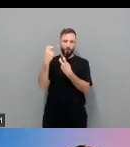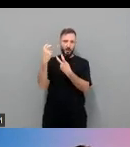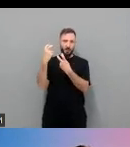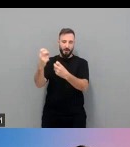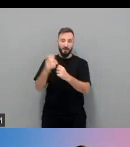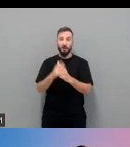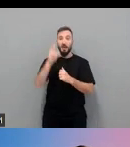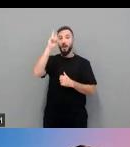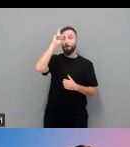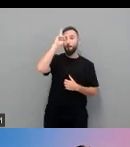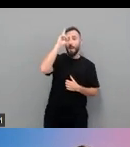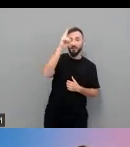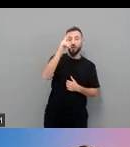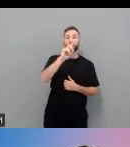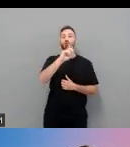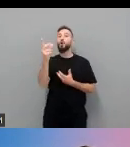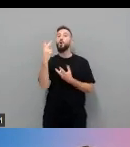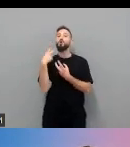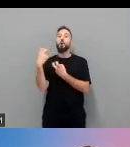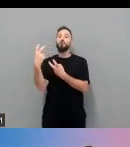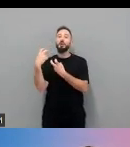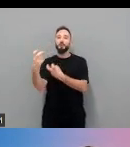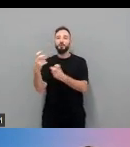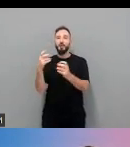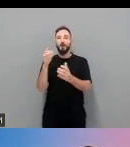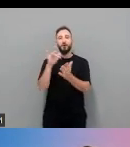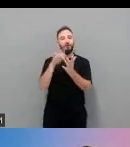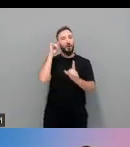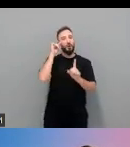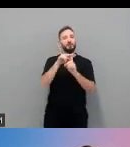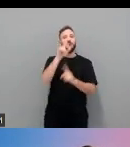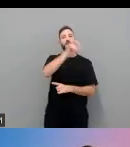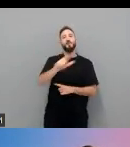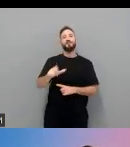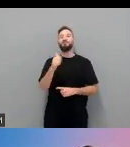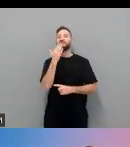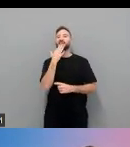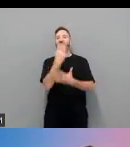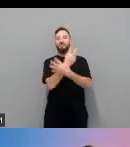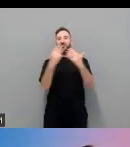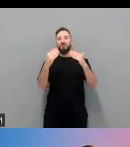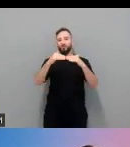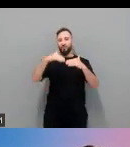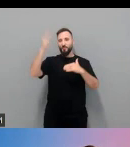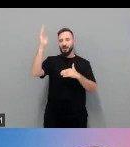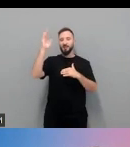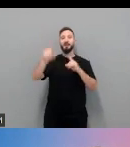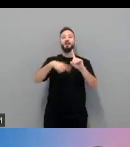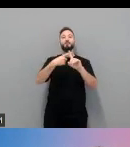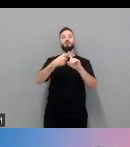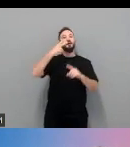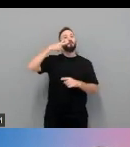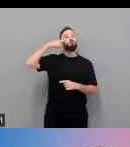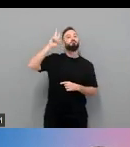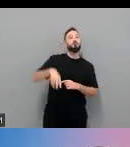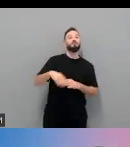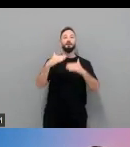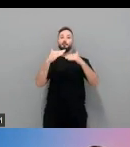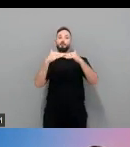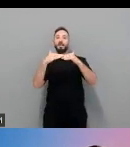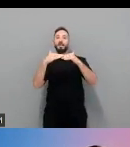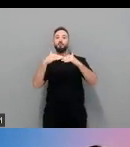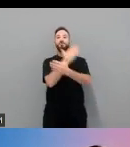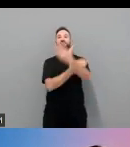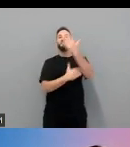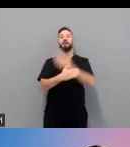no contributiva de invalidez es para personas mayores de 18 años con un reconocimiento de al menos el 65%